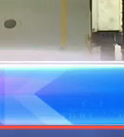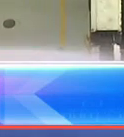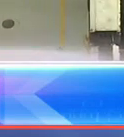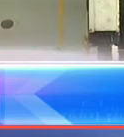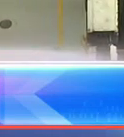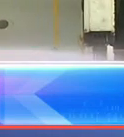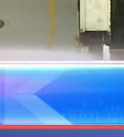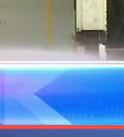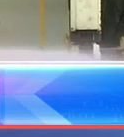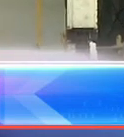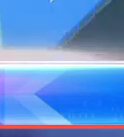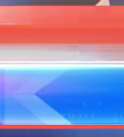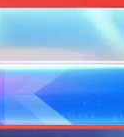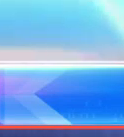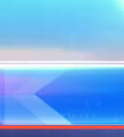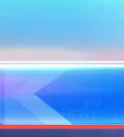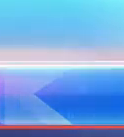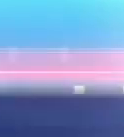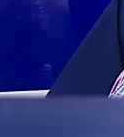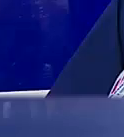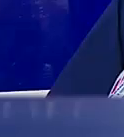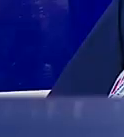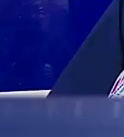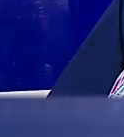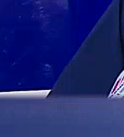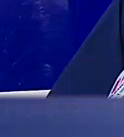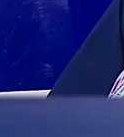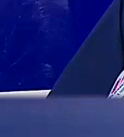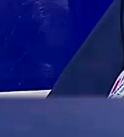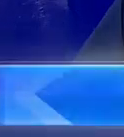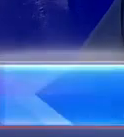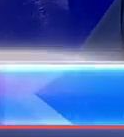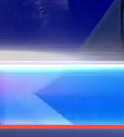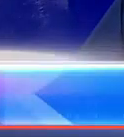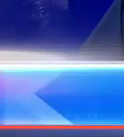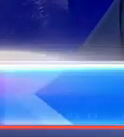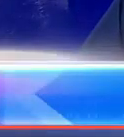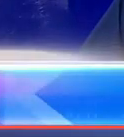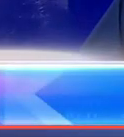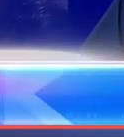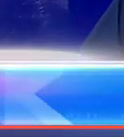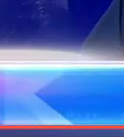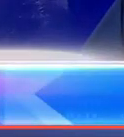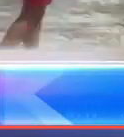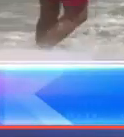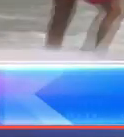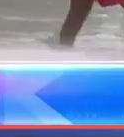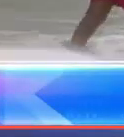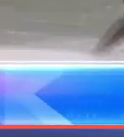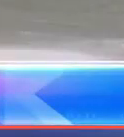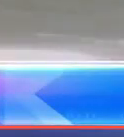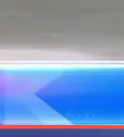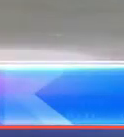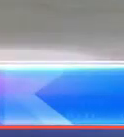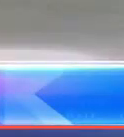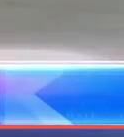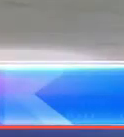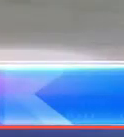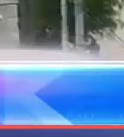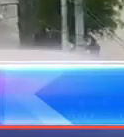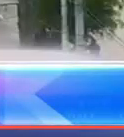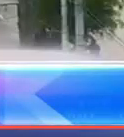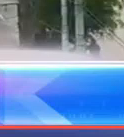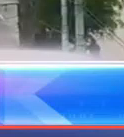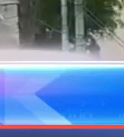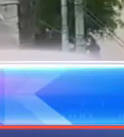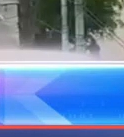un nuevo lote. Gremios de médicos solicitan al COE Nacional que se aplique ley seca y se